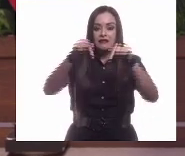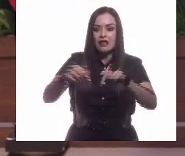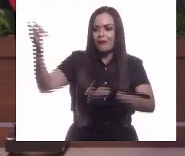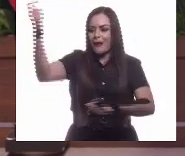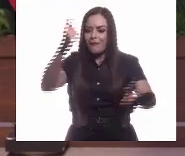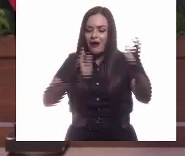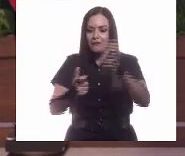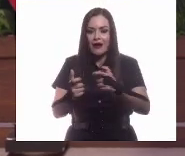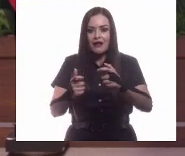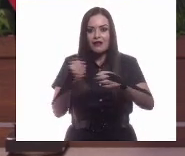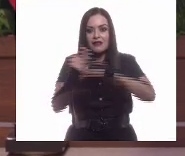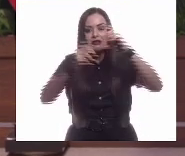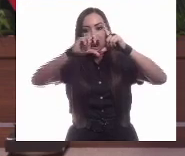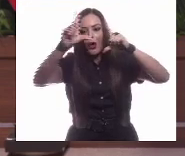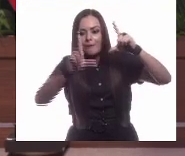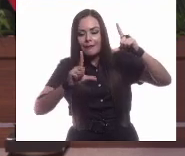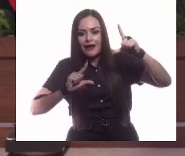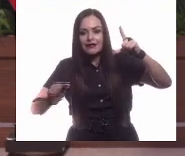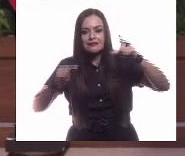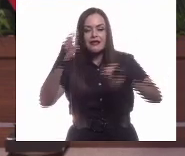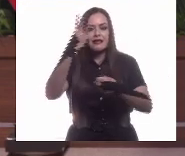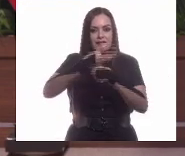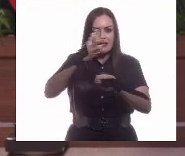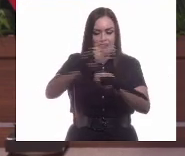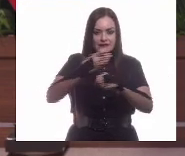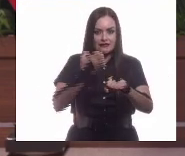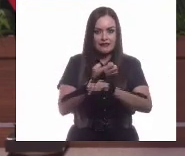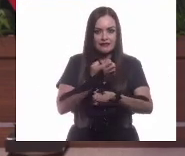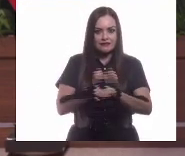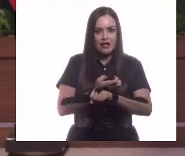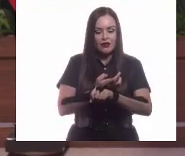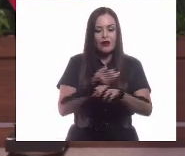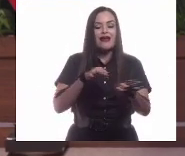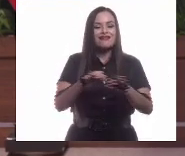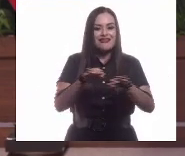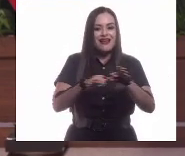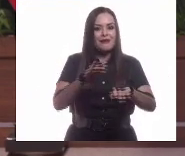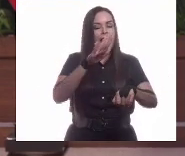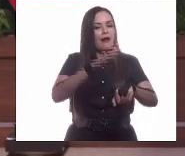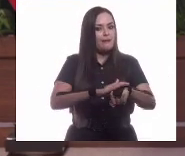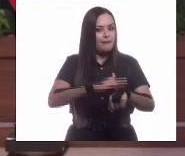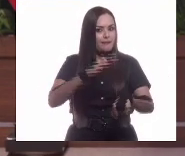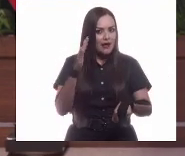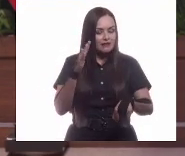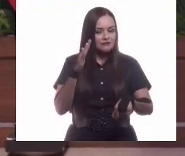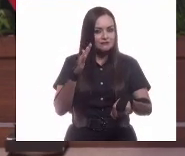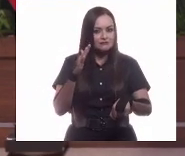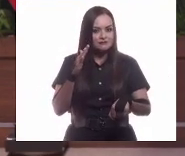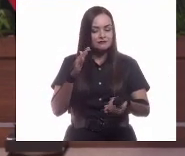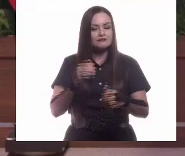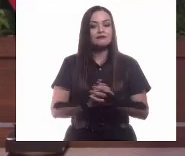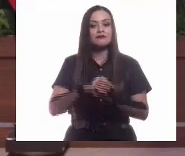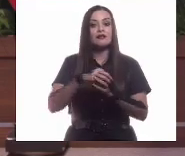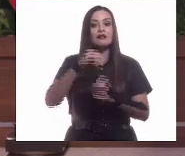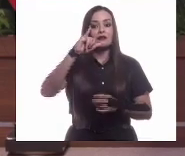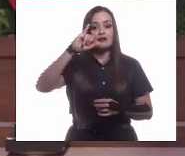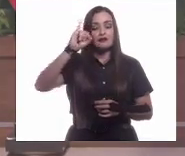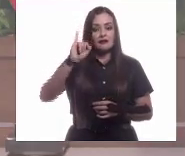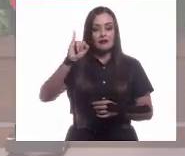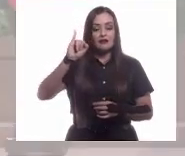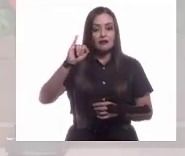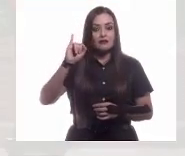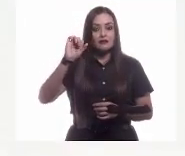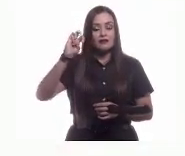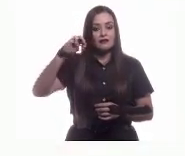el 3er estado del país con mayor generación de empleos. Se han registrado por parte del Instituto Mexicano del Seguro Social poco más